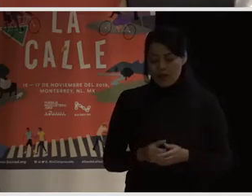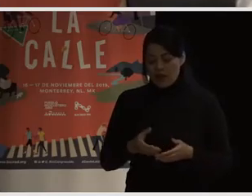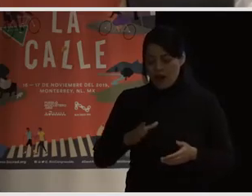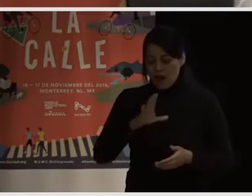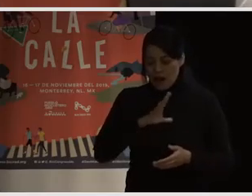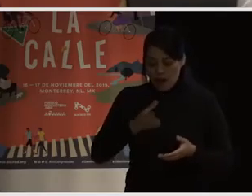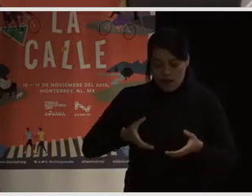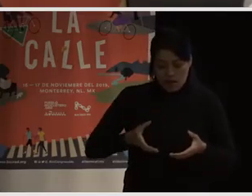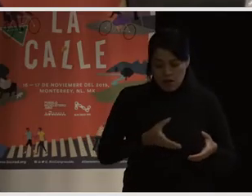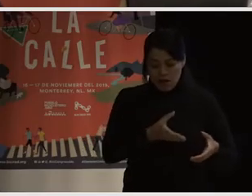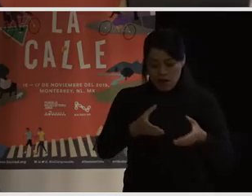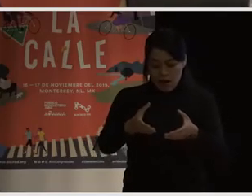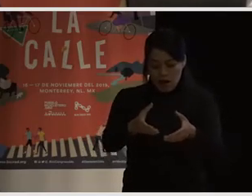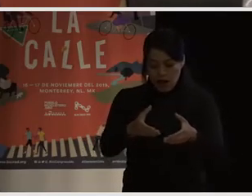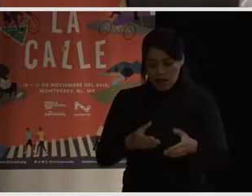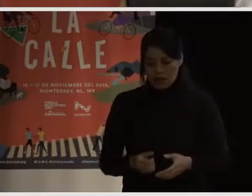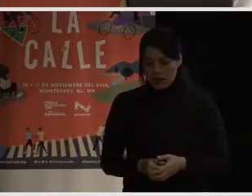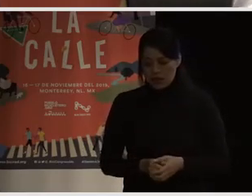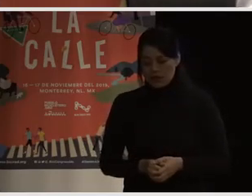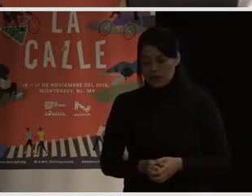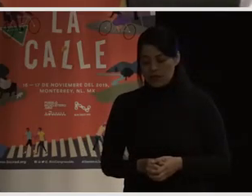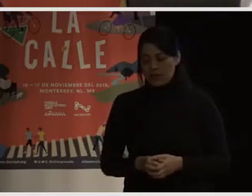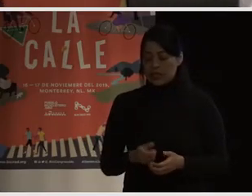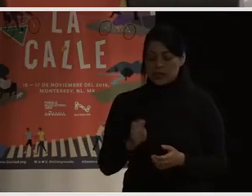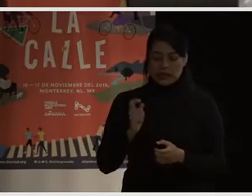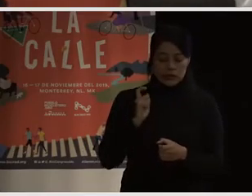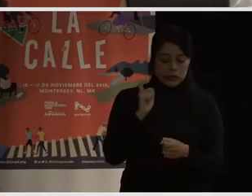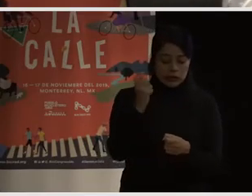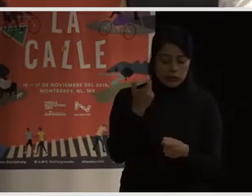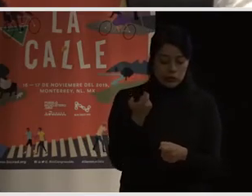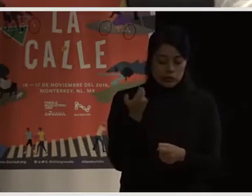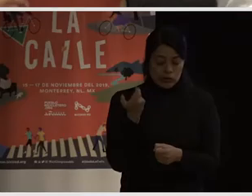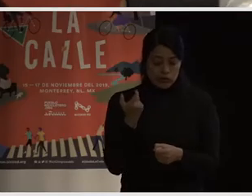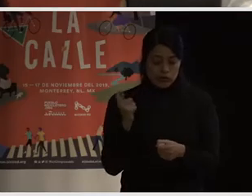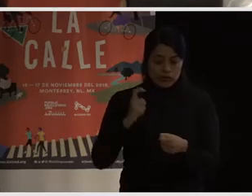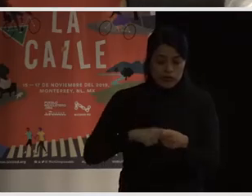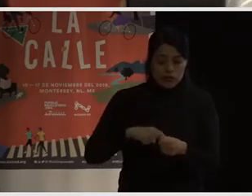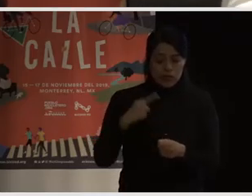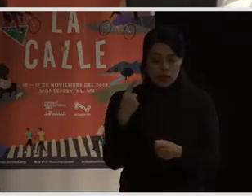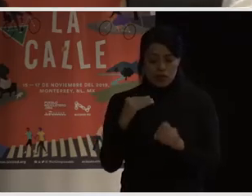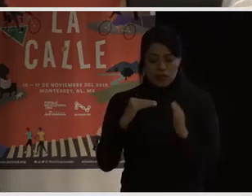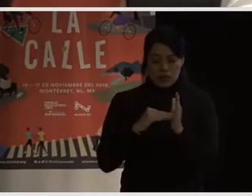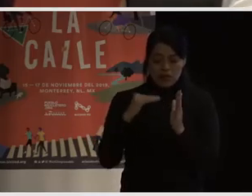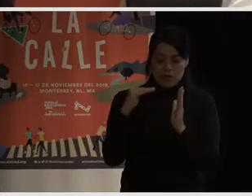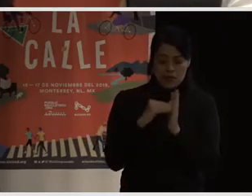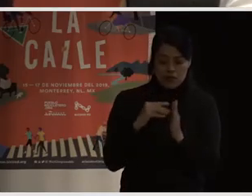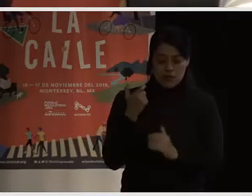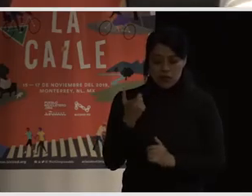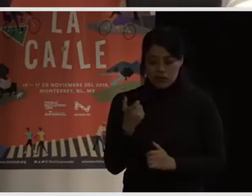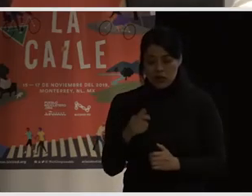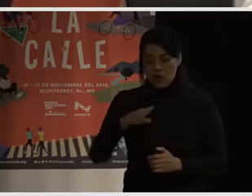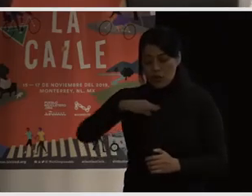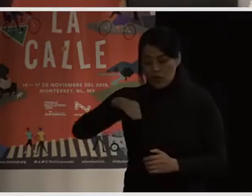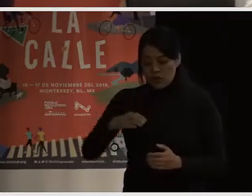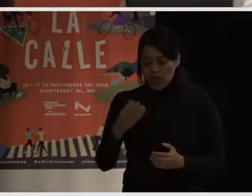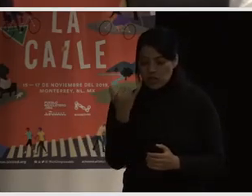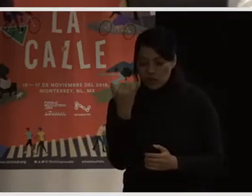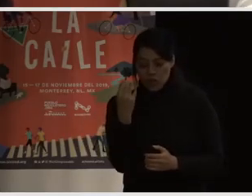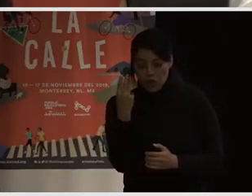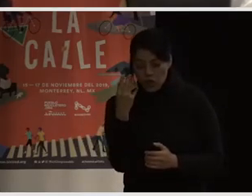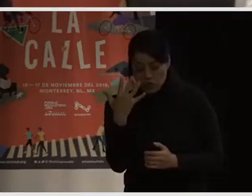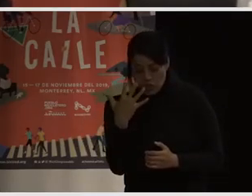viales en la ciudad una inversión de mil millones de pesos que ellos están buscando construir cinco distribuidores en cinco puntos